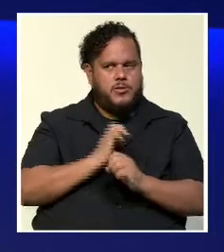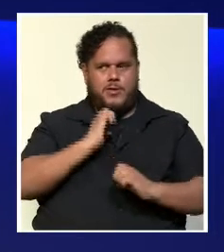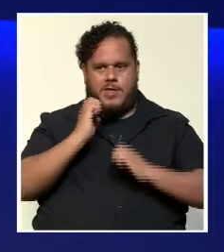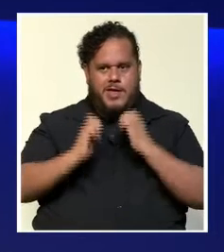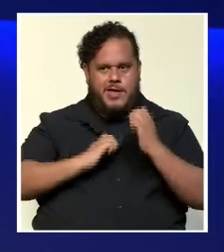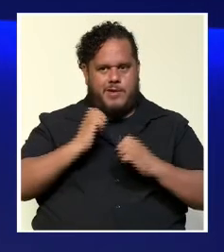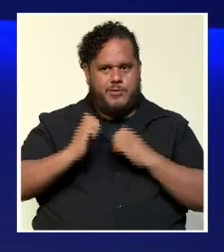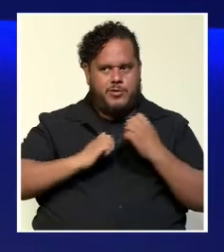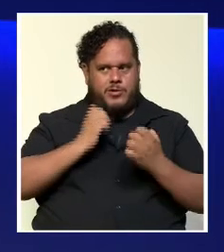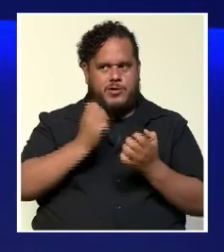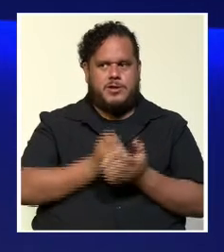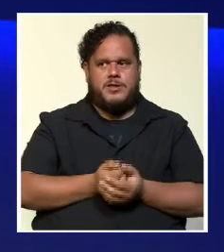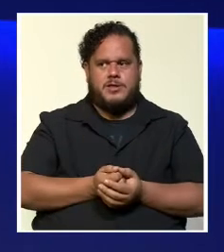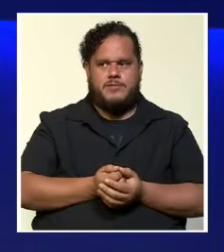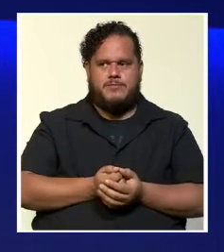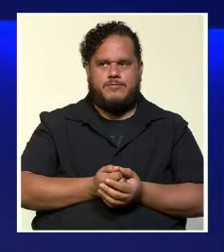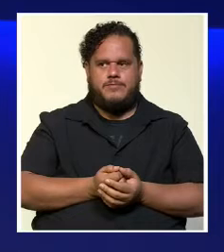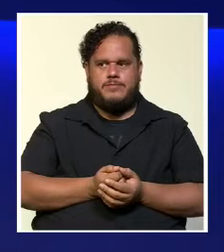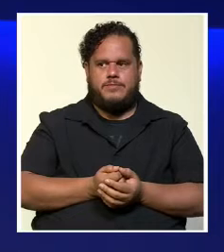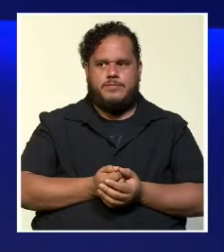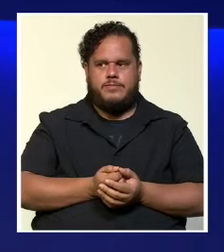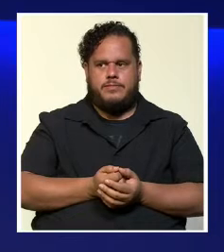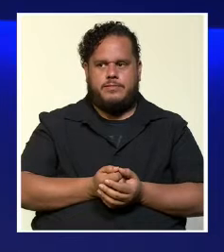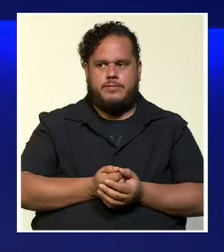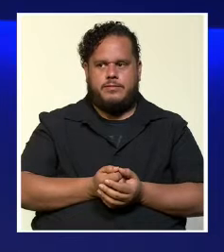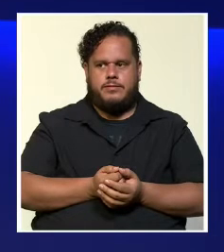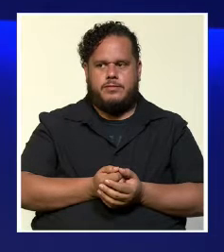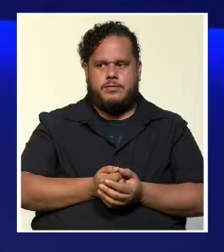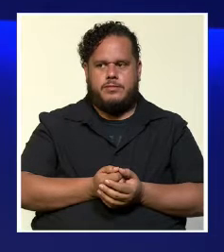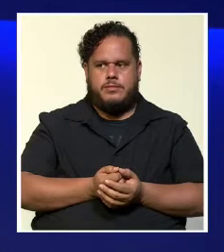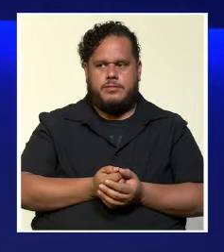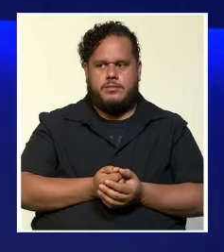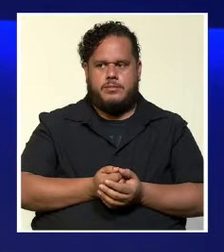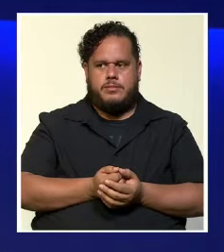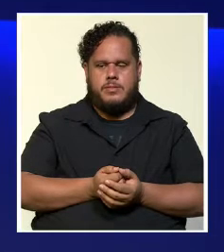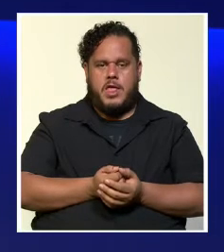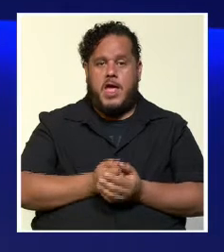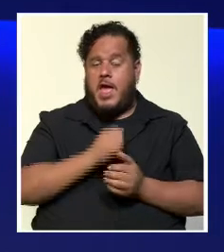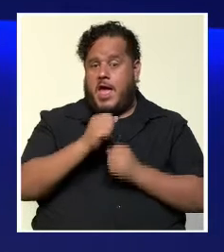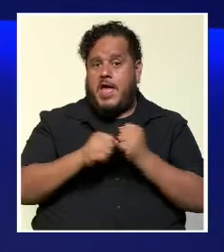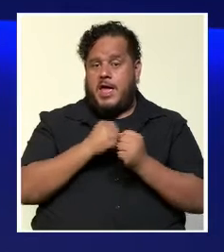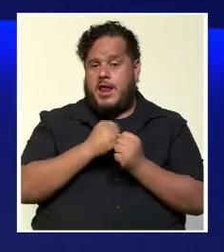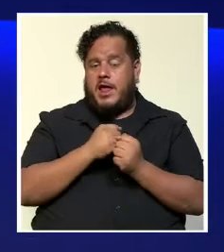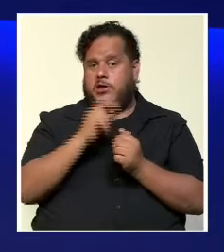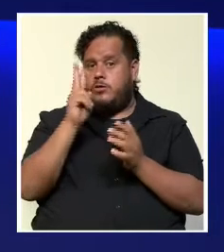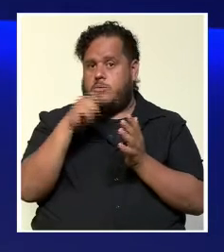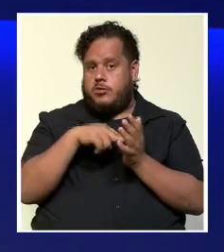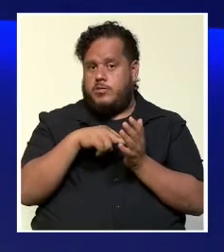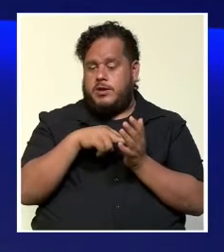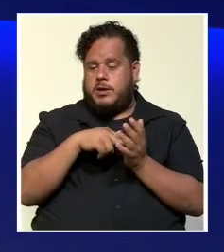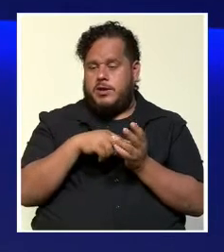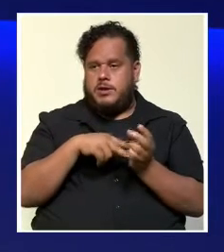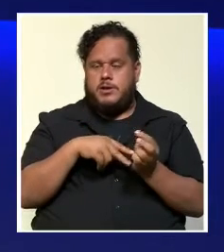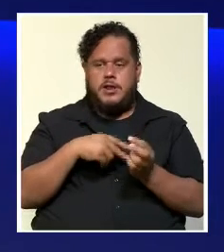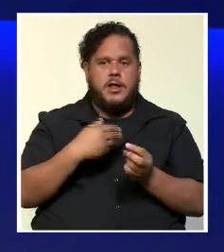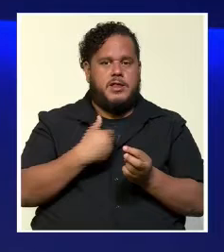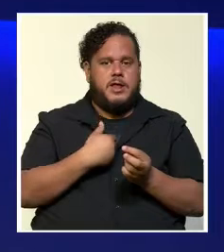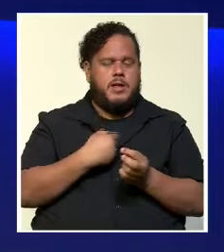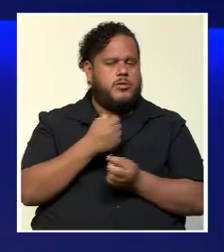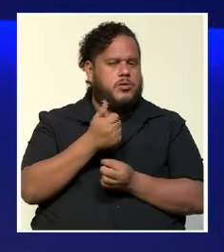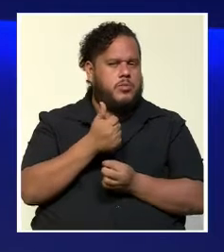emociones. En el año 2000 había pocos